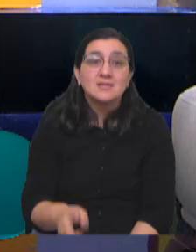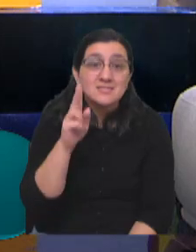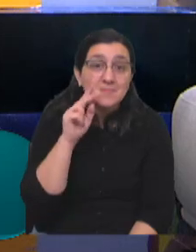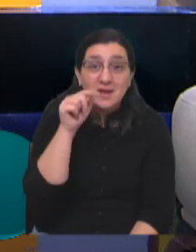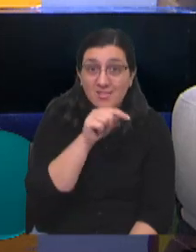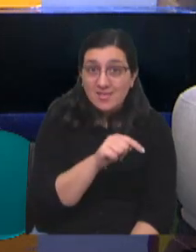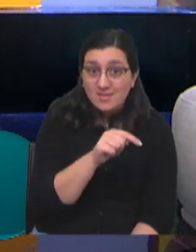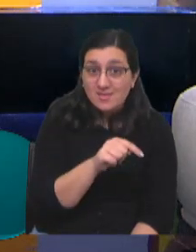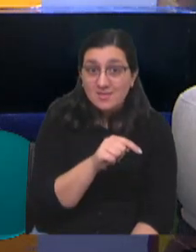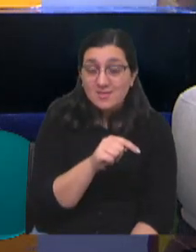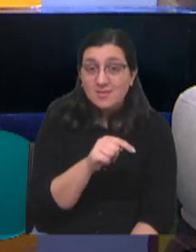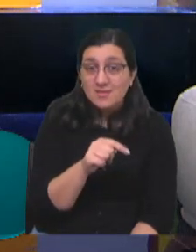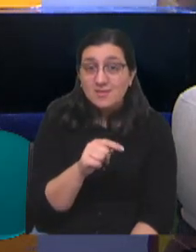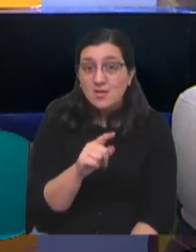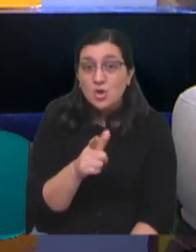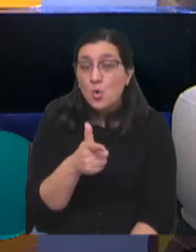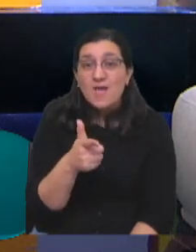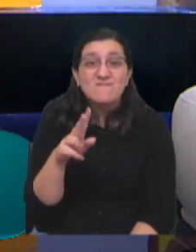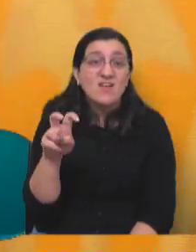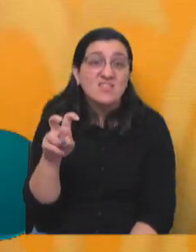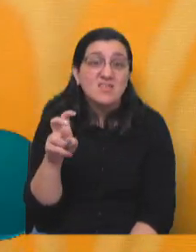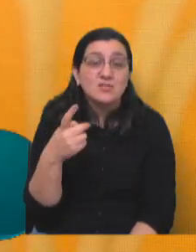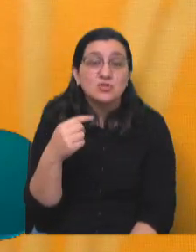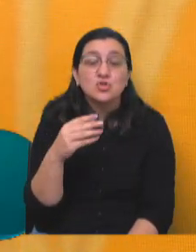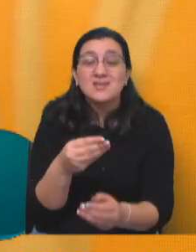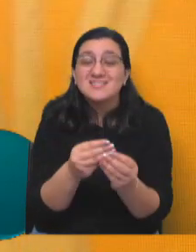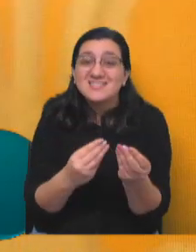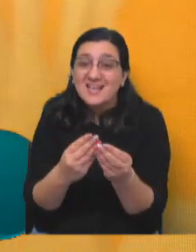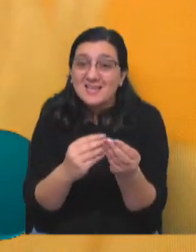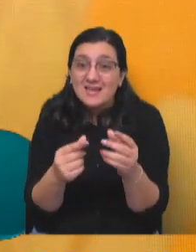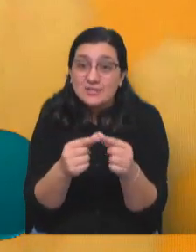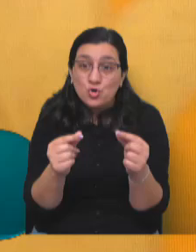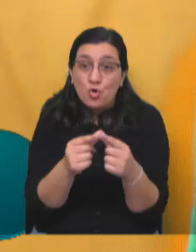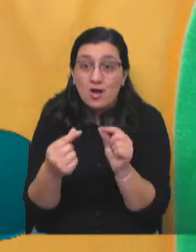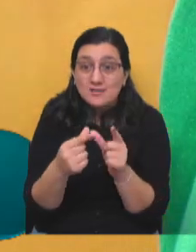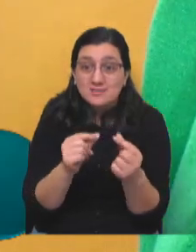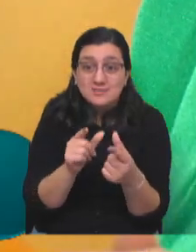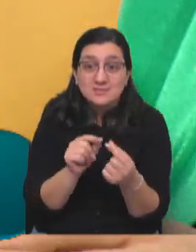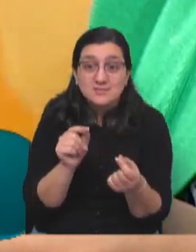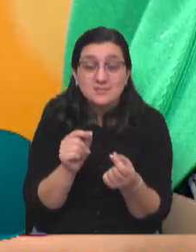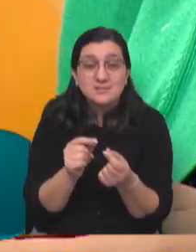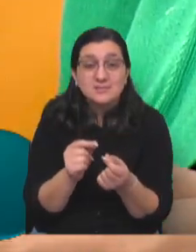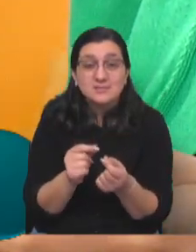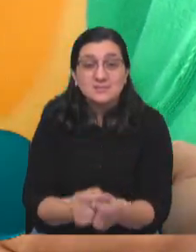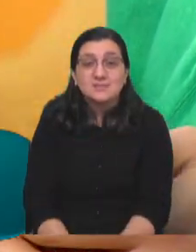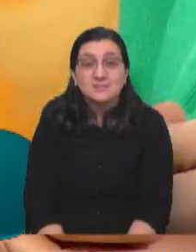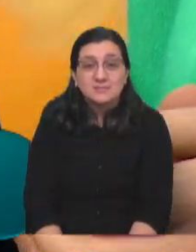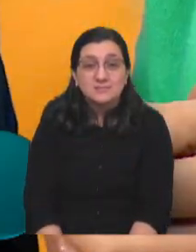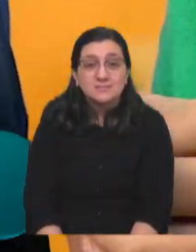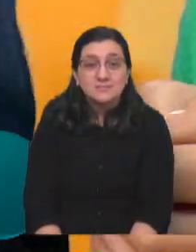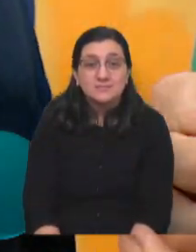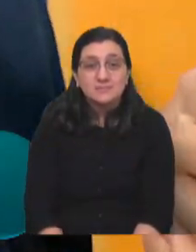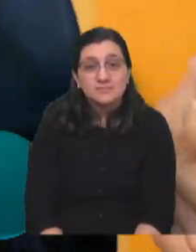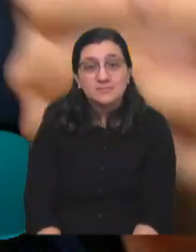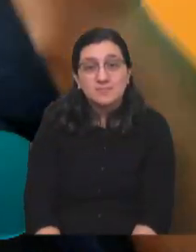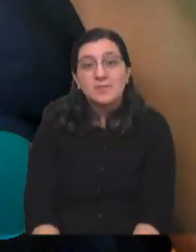lo que tienen es que no tienen tanto verde. Entonces, le saqué un poco las hojas para poder, acá se me quebró una, para